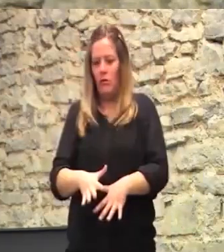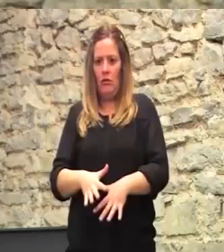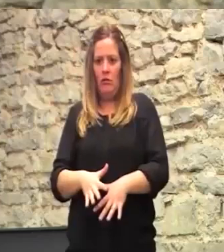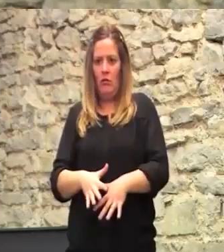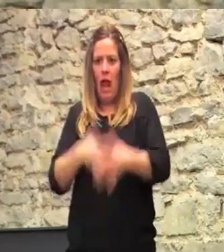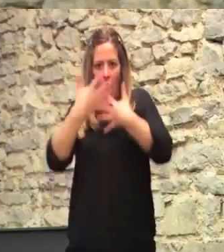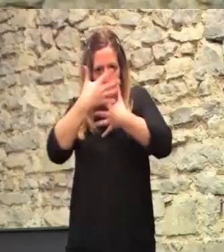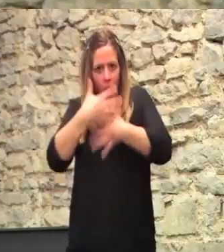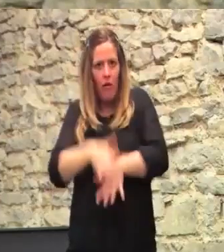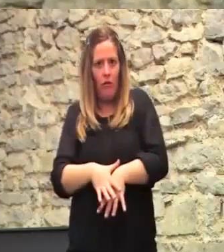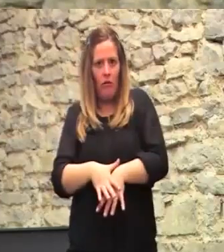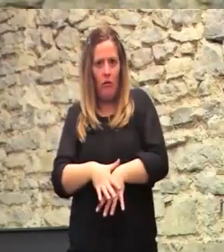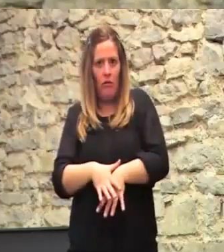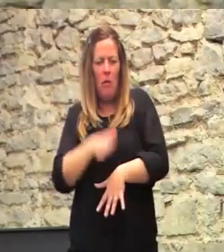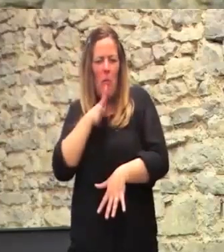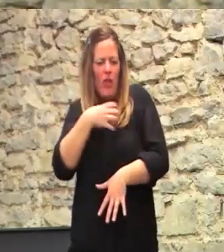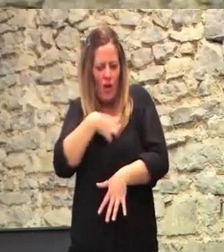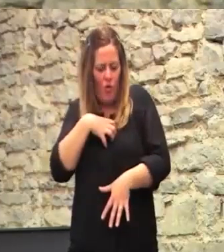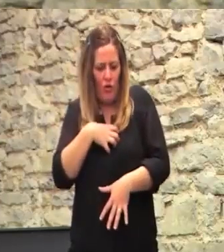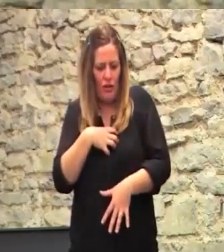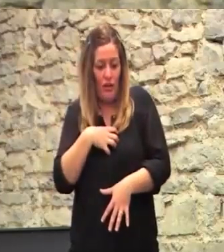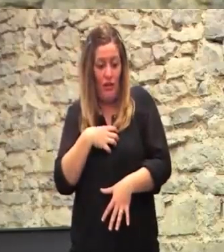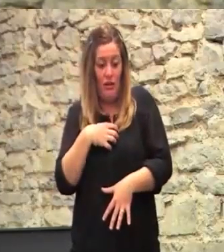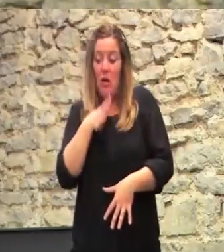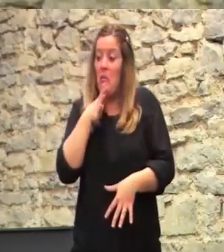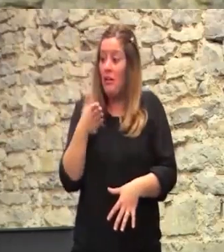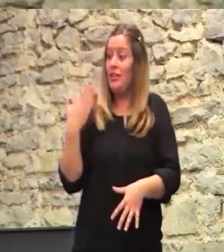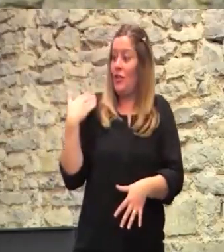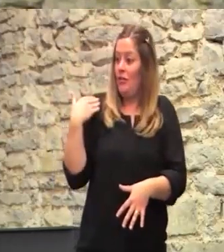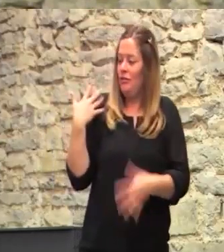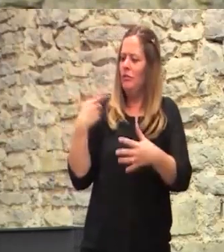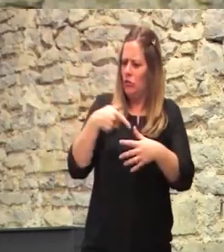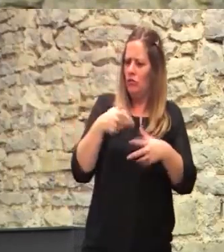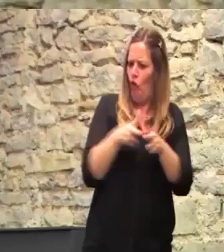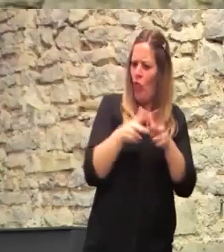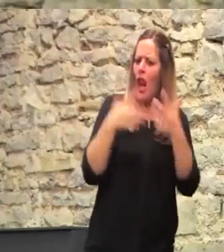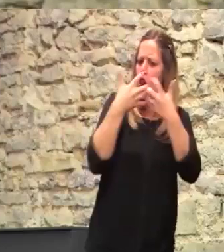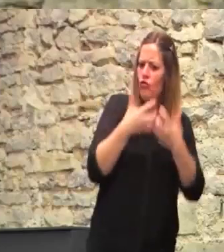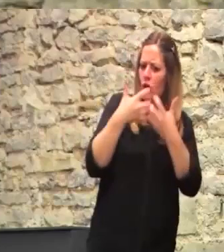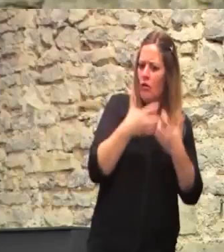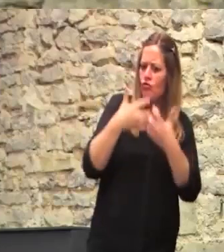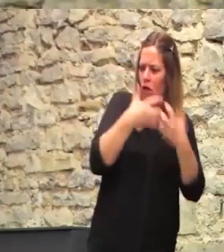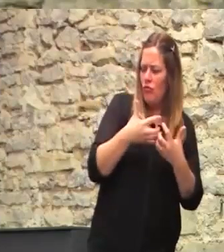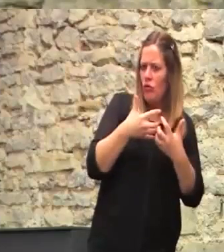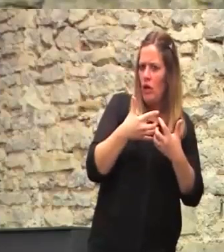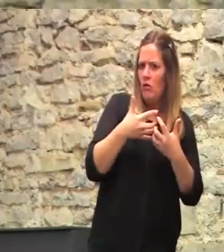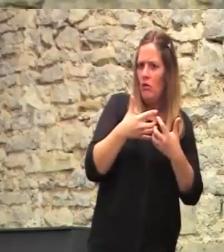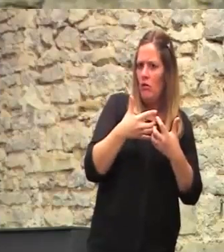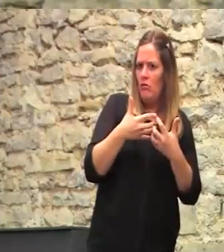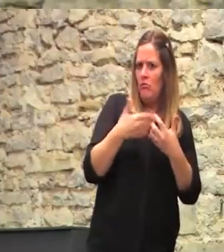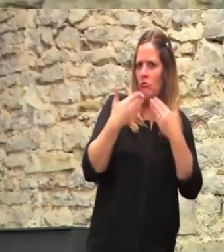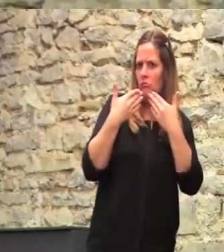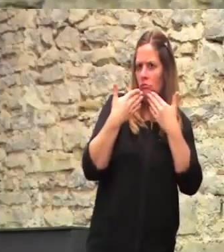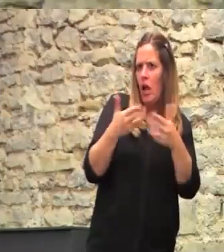sostener en el día a día por eso las contradicciones que a veces tenemos entre la lucha en la calle las conquistas en lo